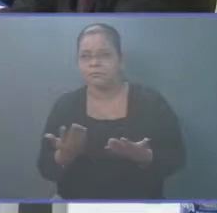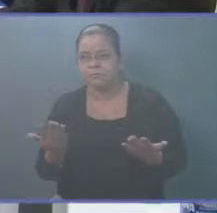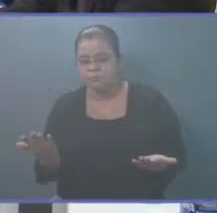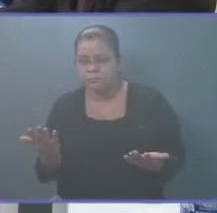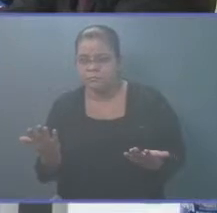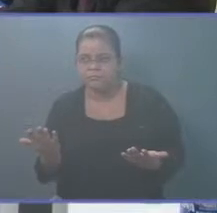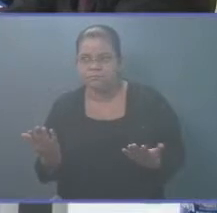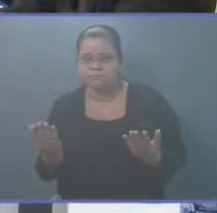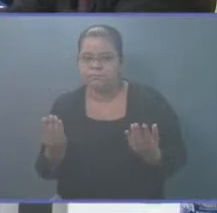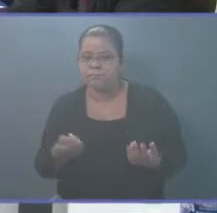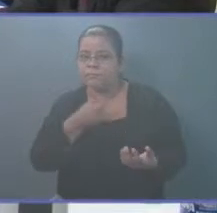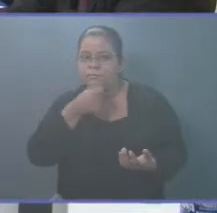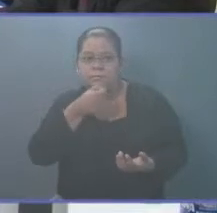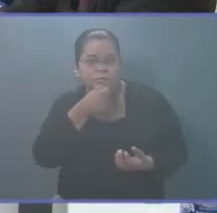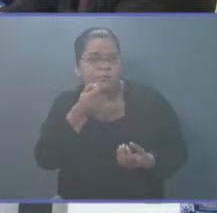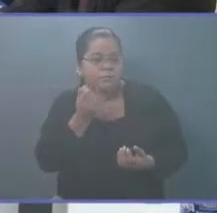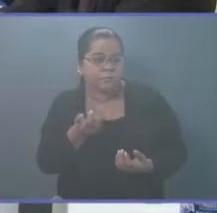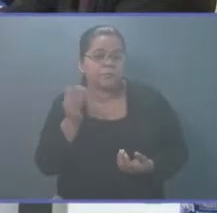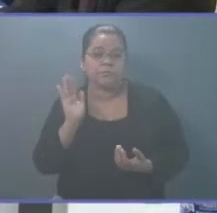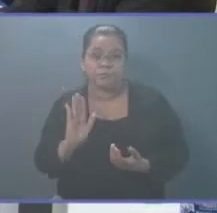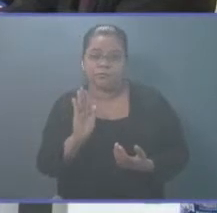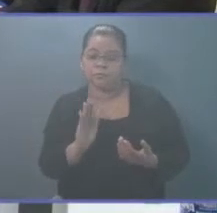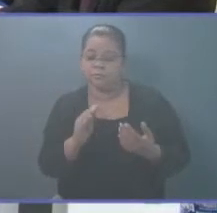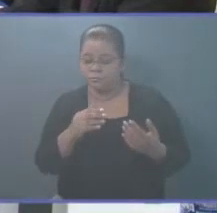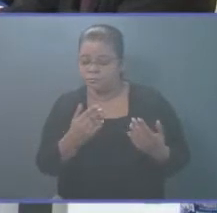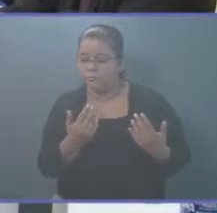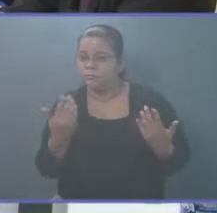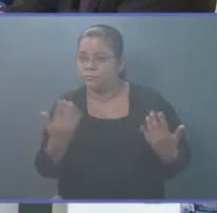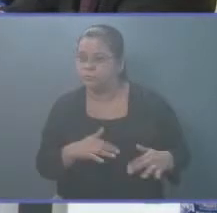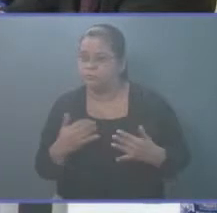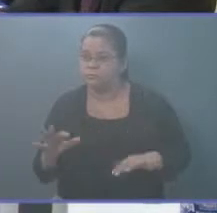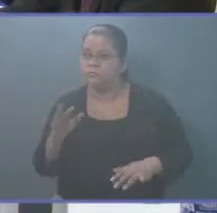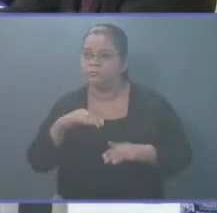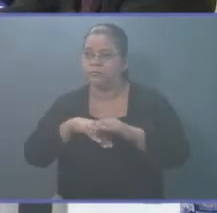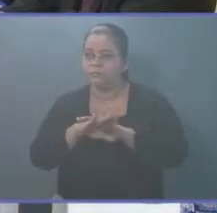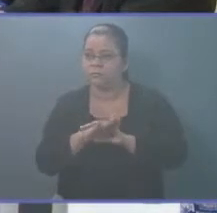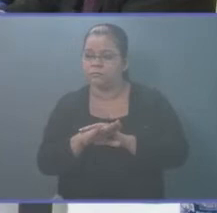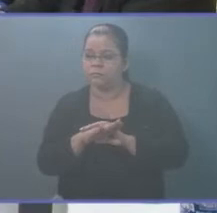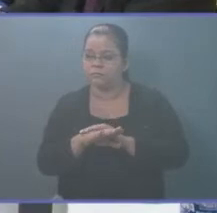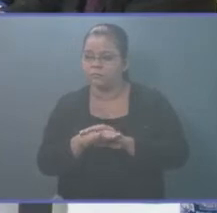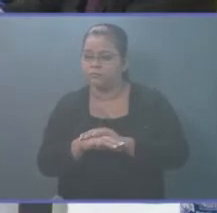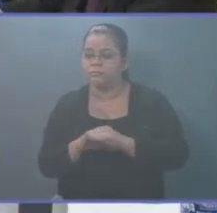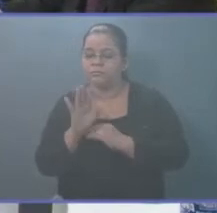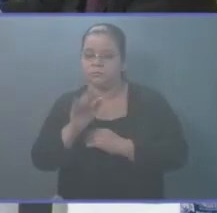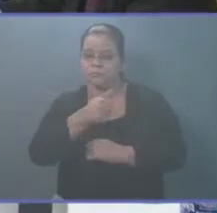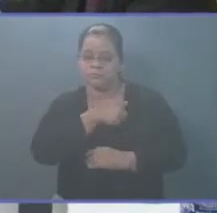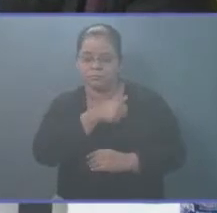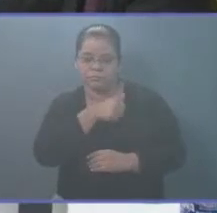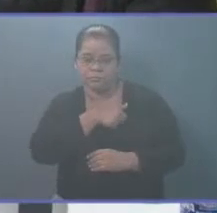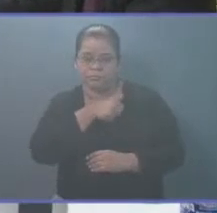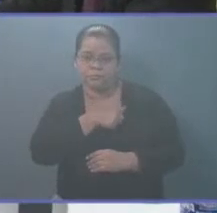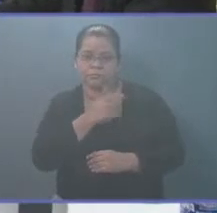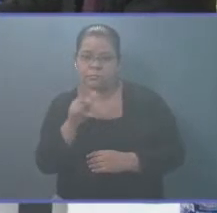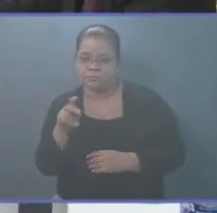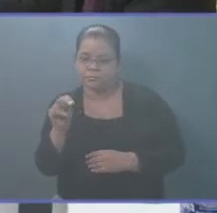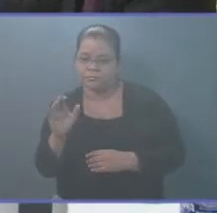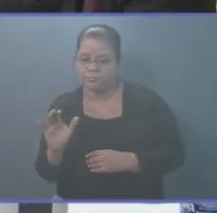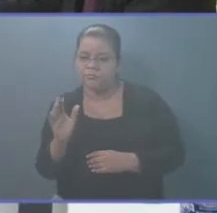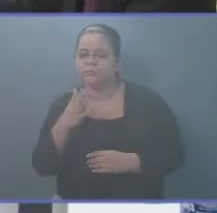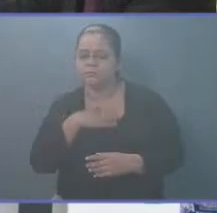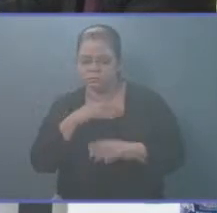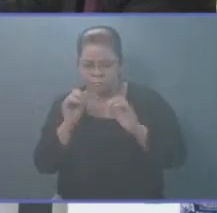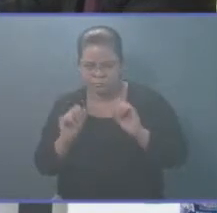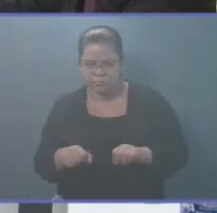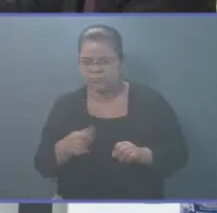¿cómo se llama? El informe de su actuación dentro del marco de sus atribuciones policiales. Entonces yo